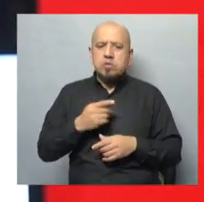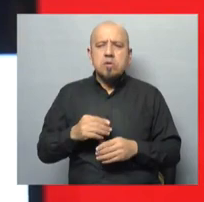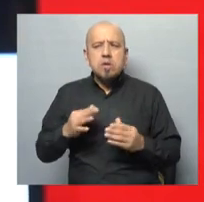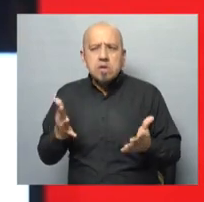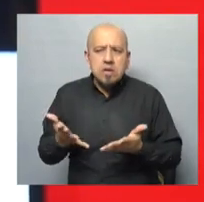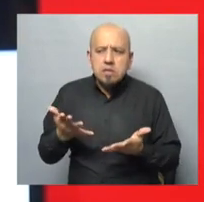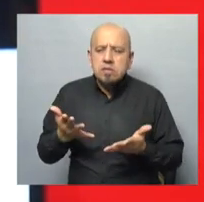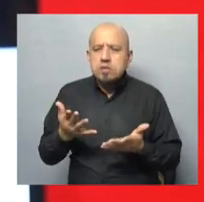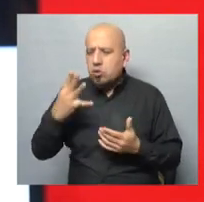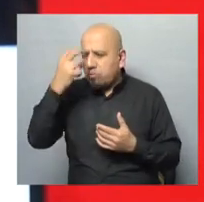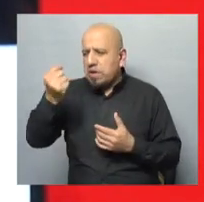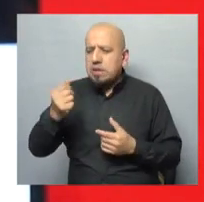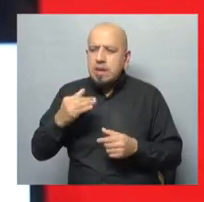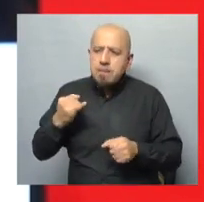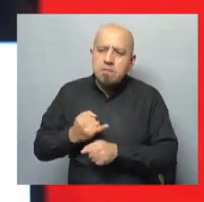malentendido